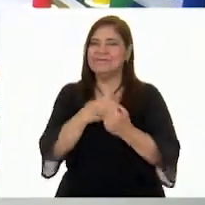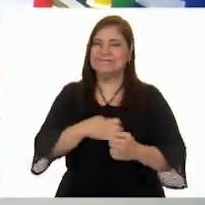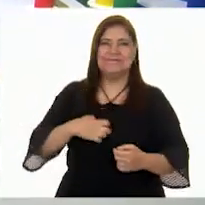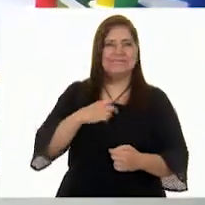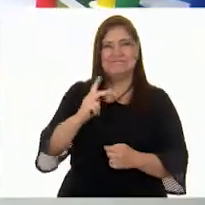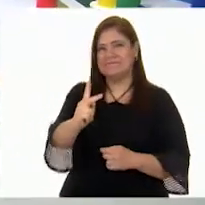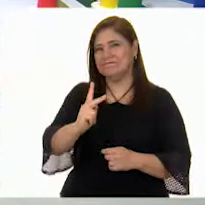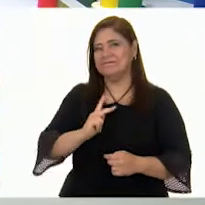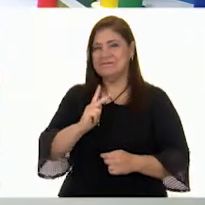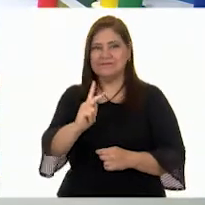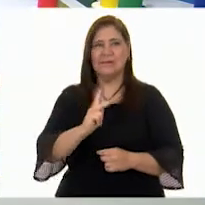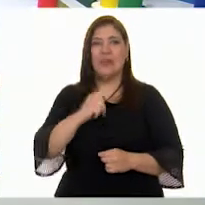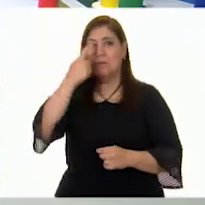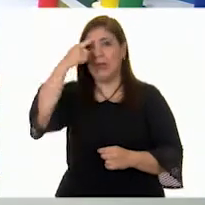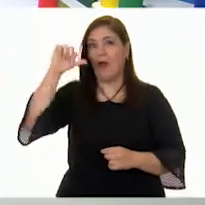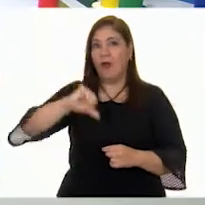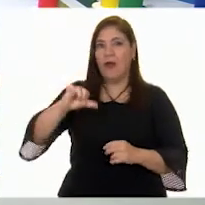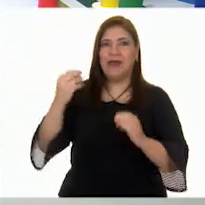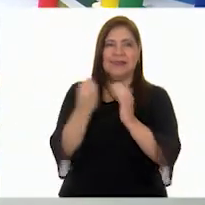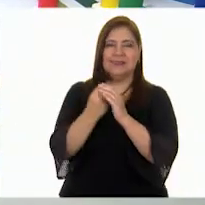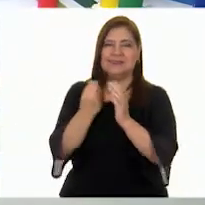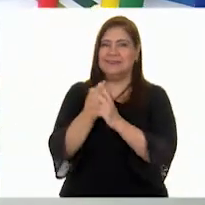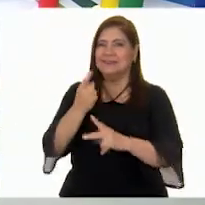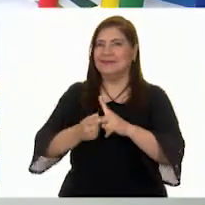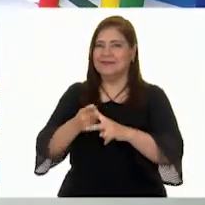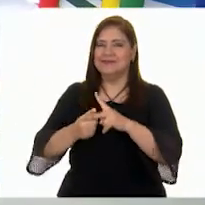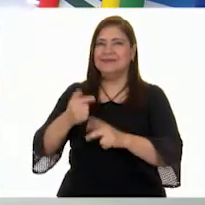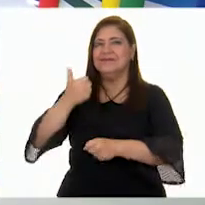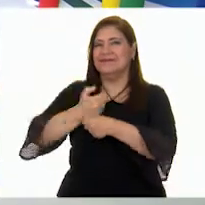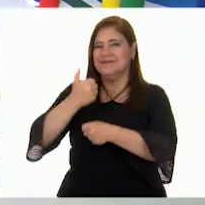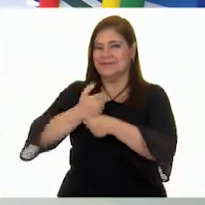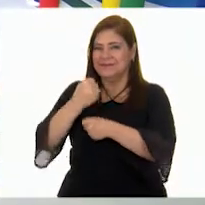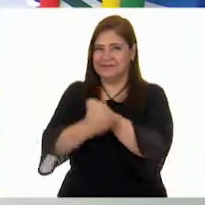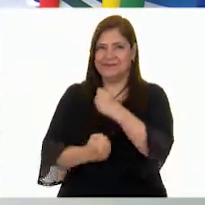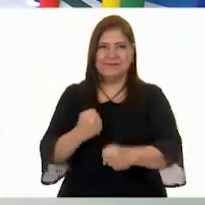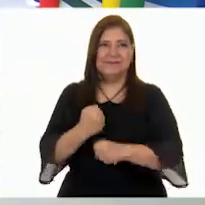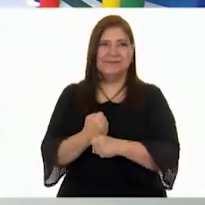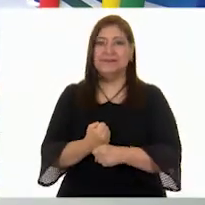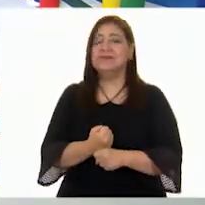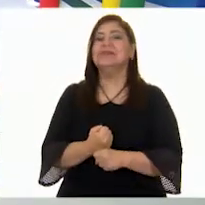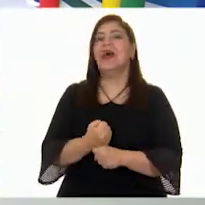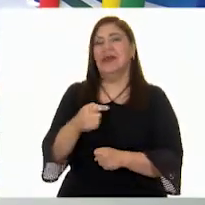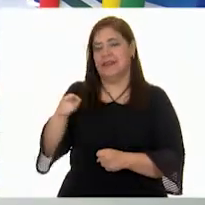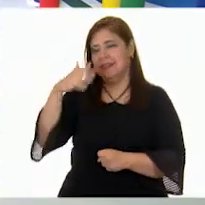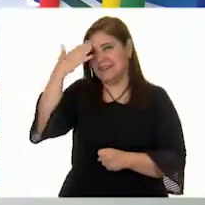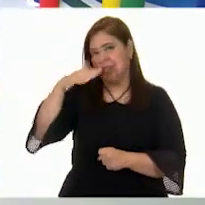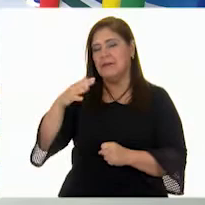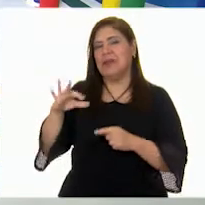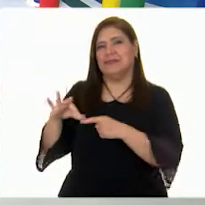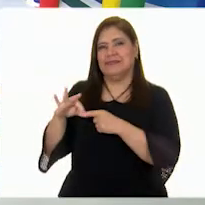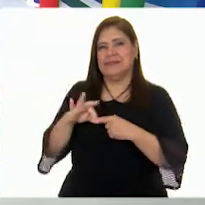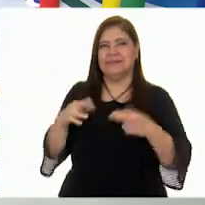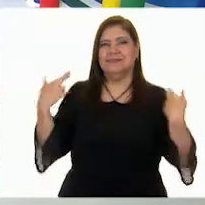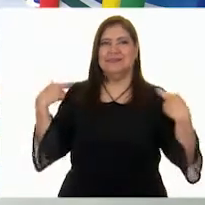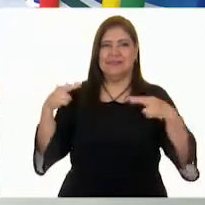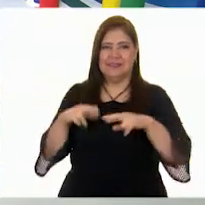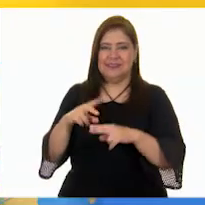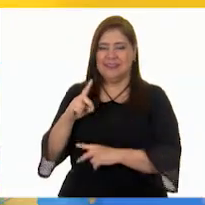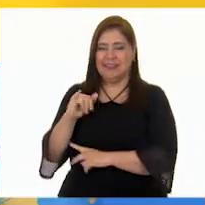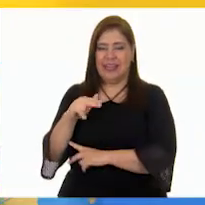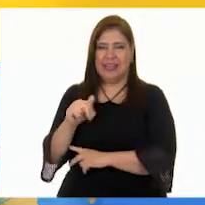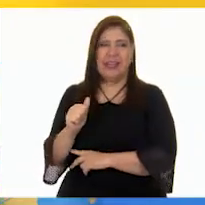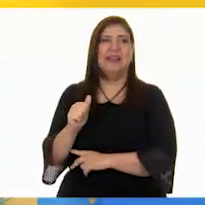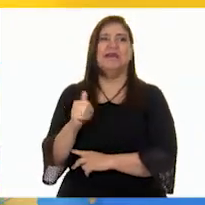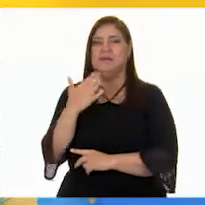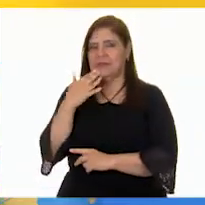nosotras para participar en esta clase de matemáticas de sexto grado. Y como siempre nos acompaña la maestra Diana Florisa Cortés.